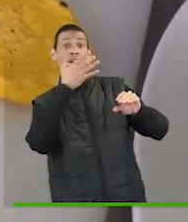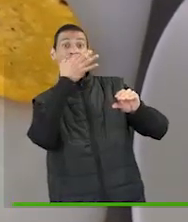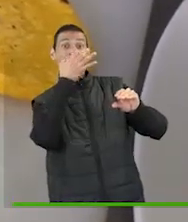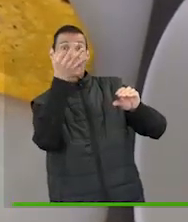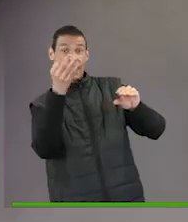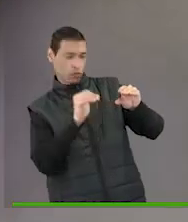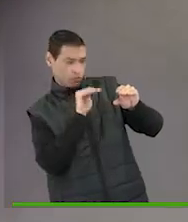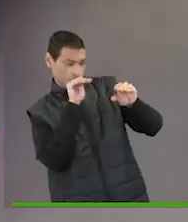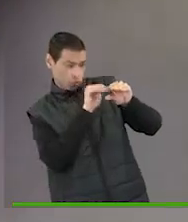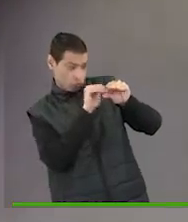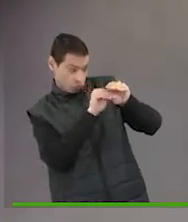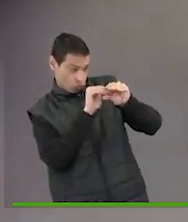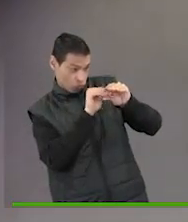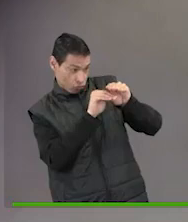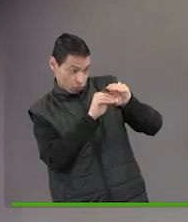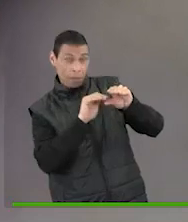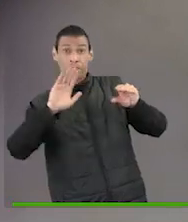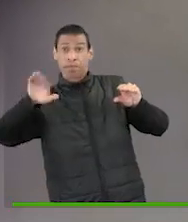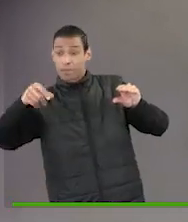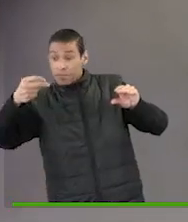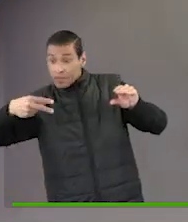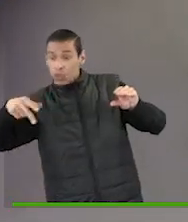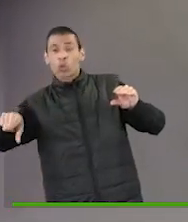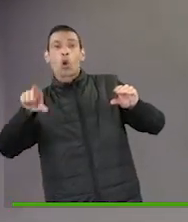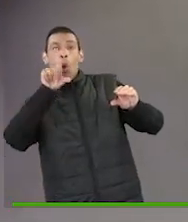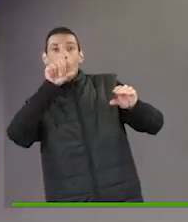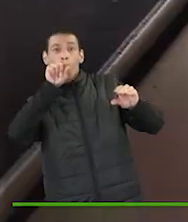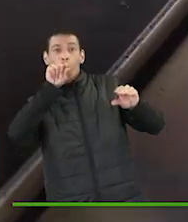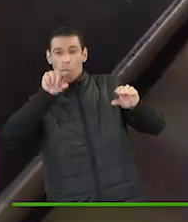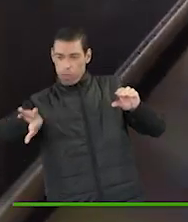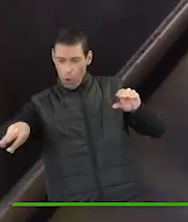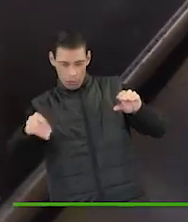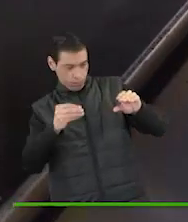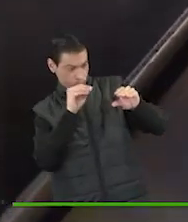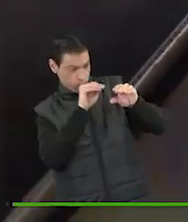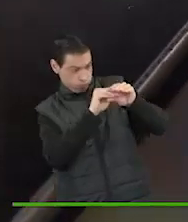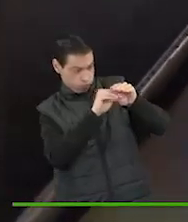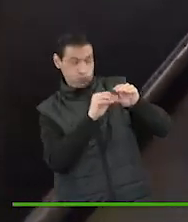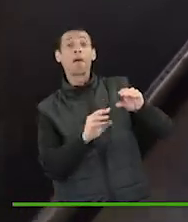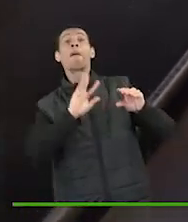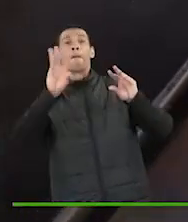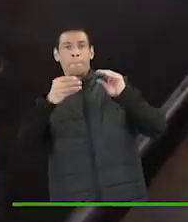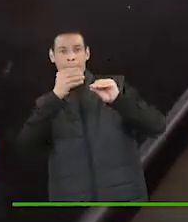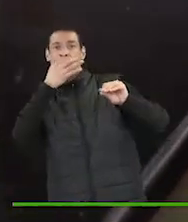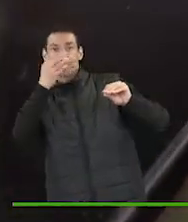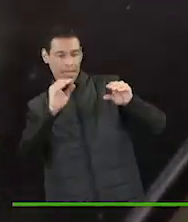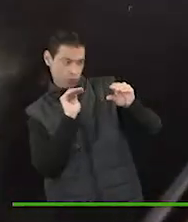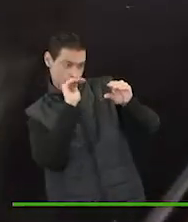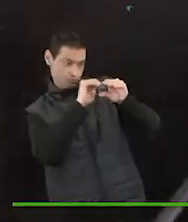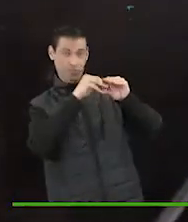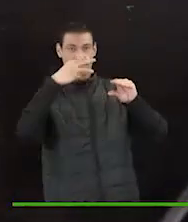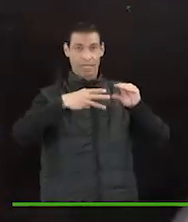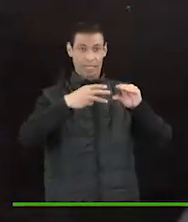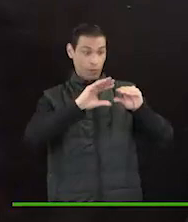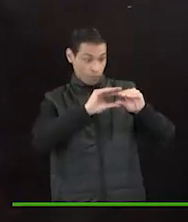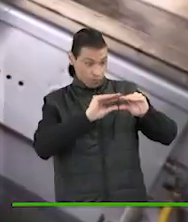pollo y lo terminamos con más queso y ahí lo llevamos a la plancha o Al sartén